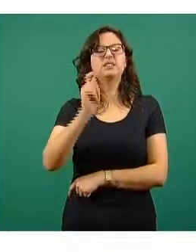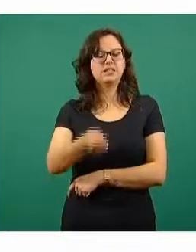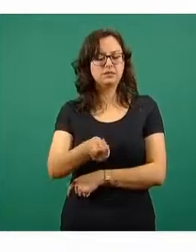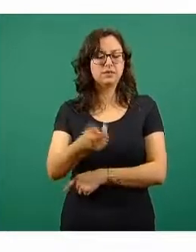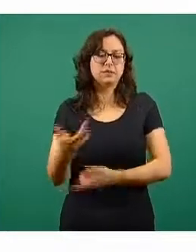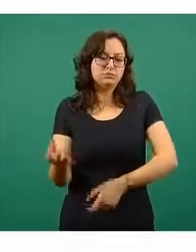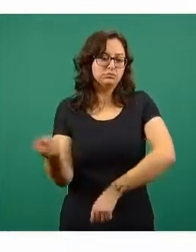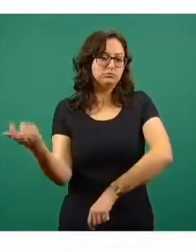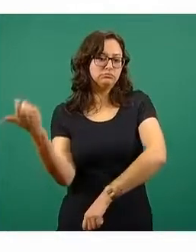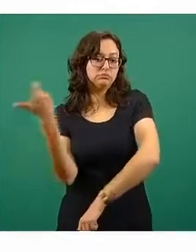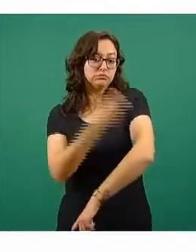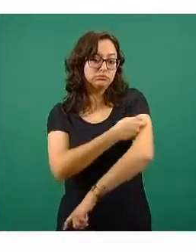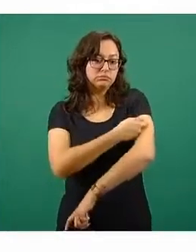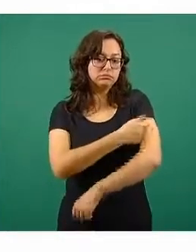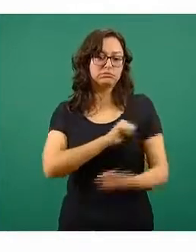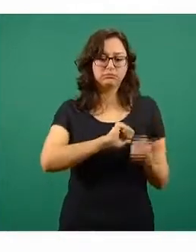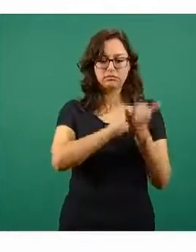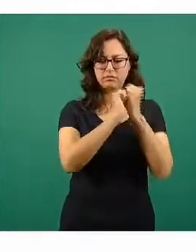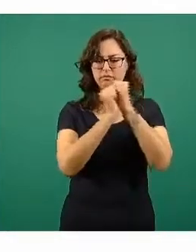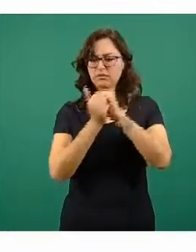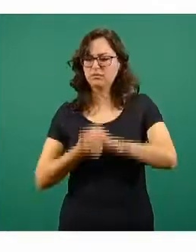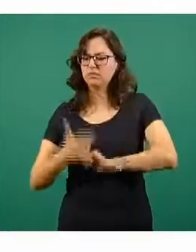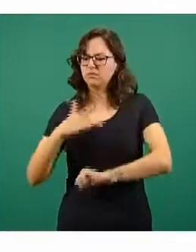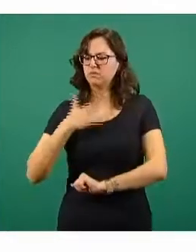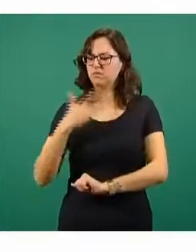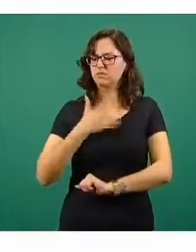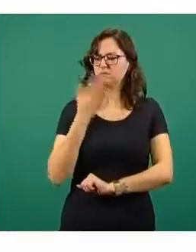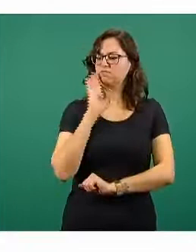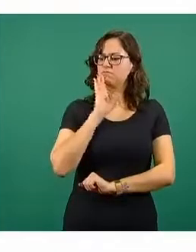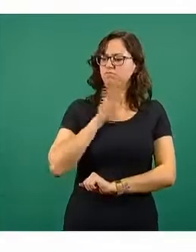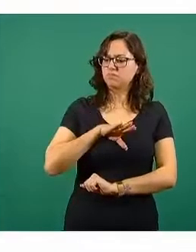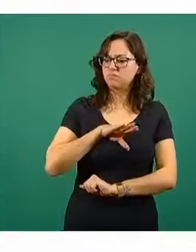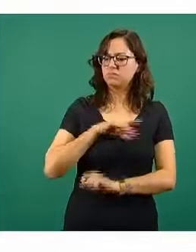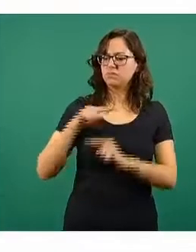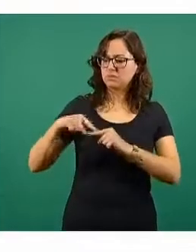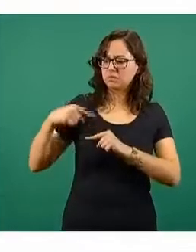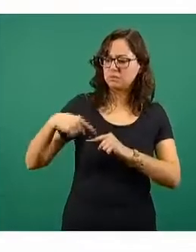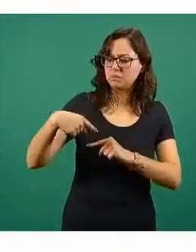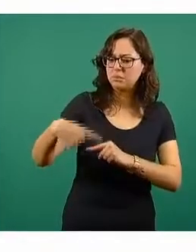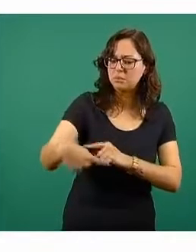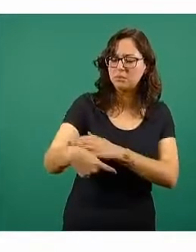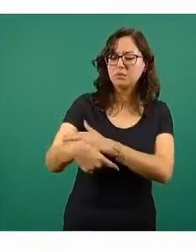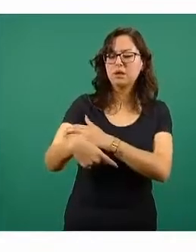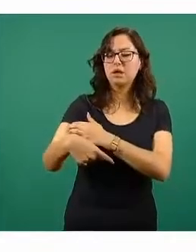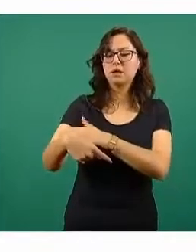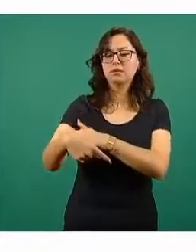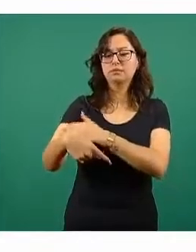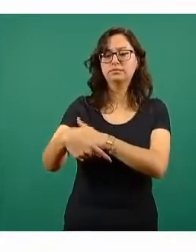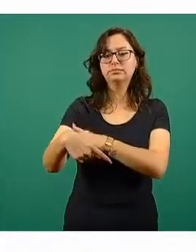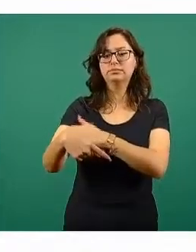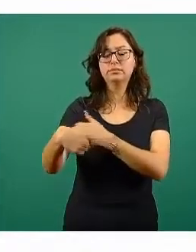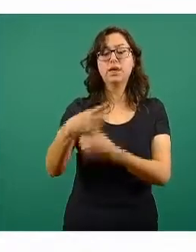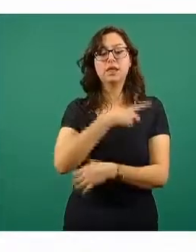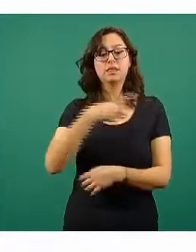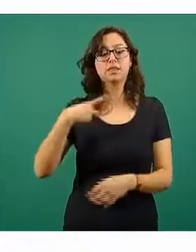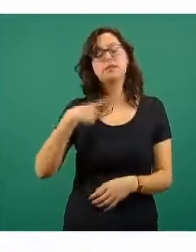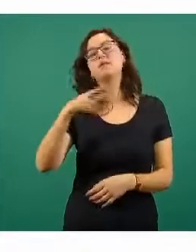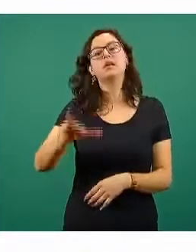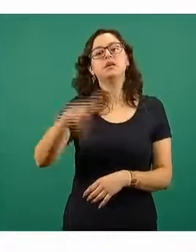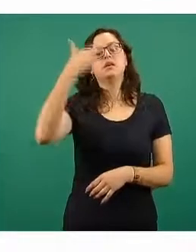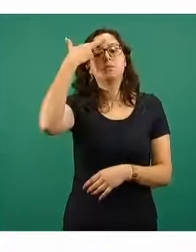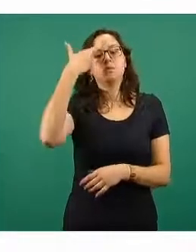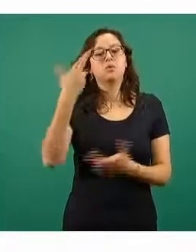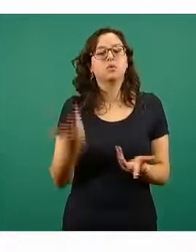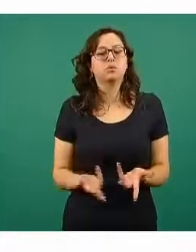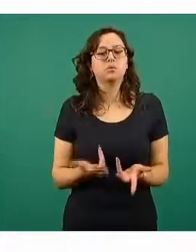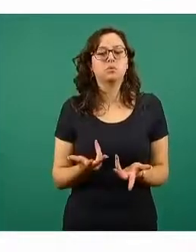son inyectados con las vacunas o en unos pocos días después de la vacunación. Recordar que estas en este momento